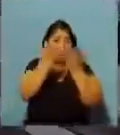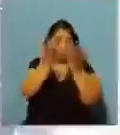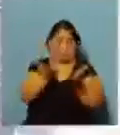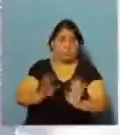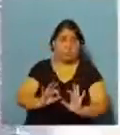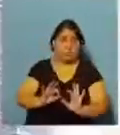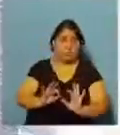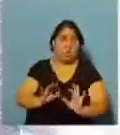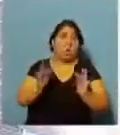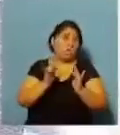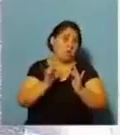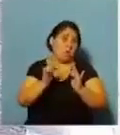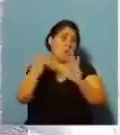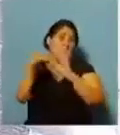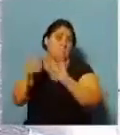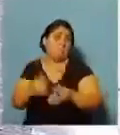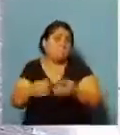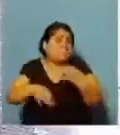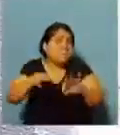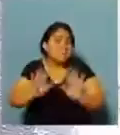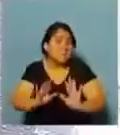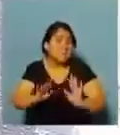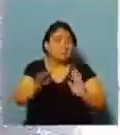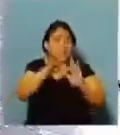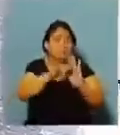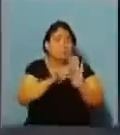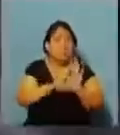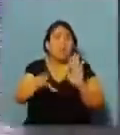medios electrónicos. Hablamos de la reglamentación de la ley